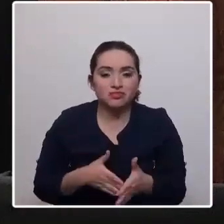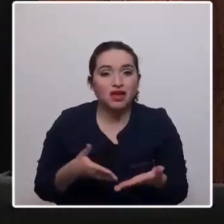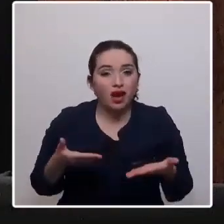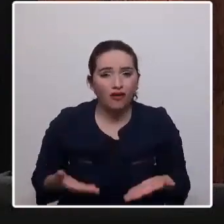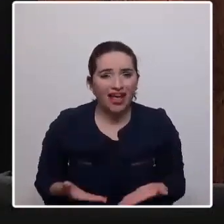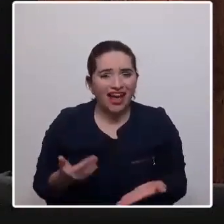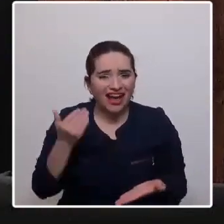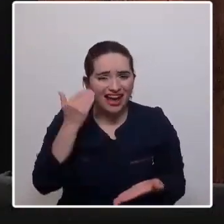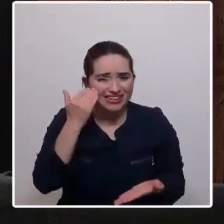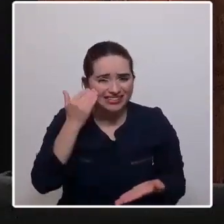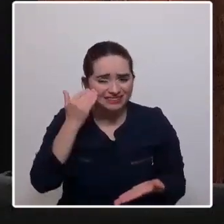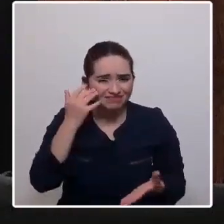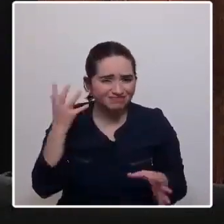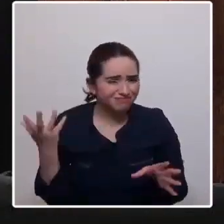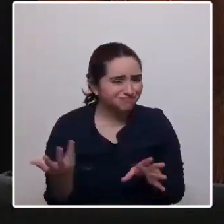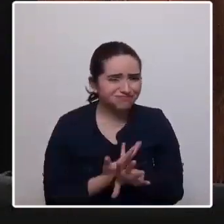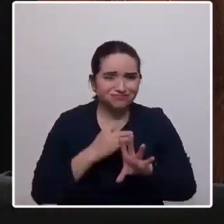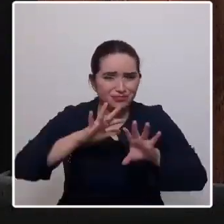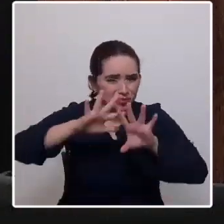del colapso planetario.